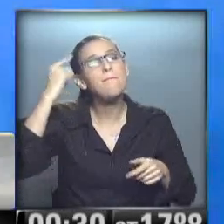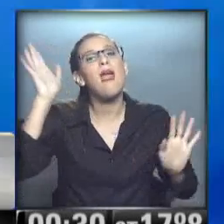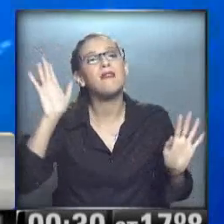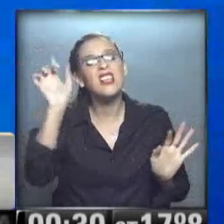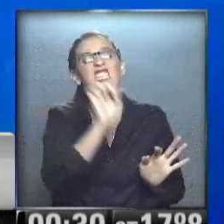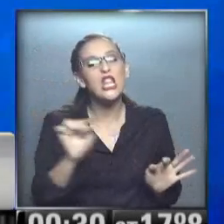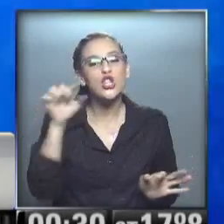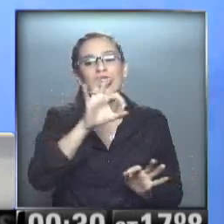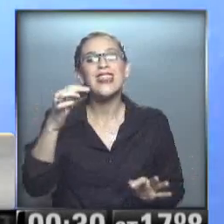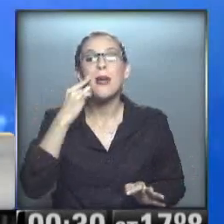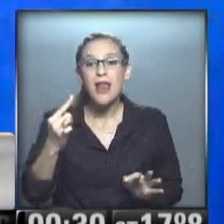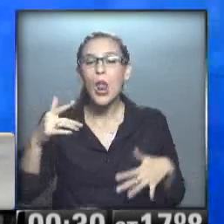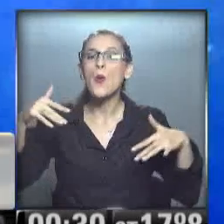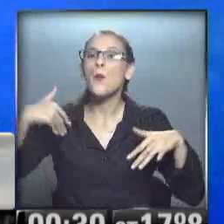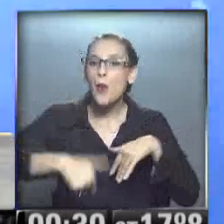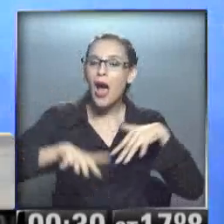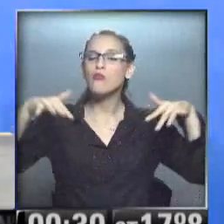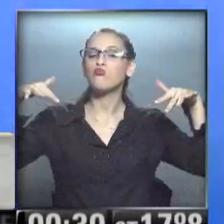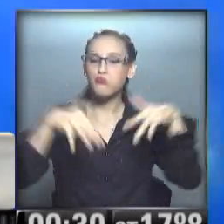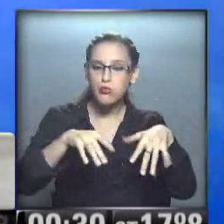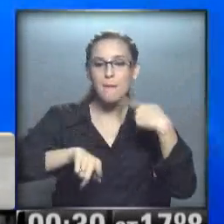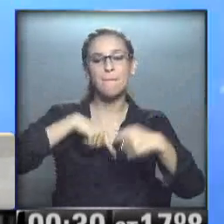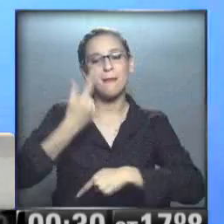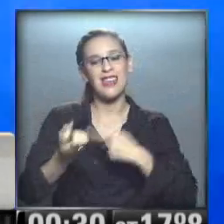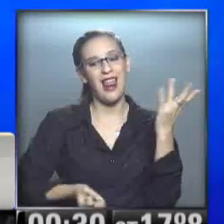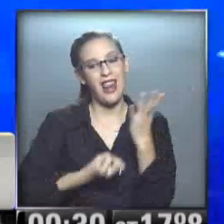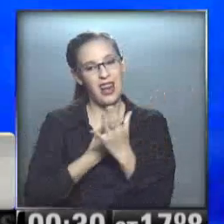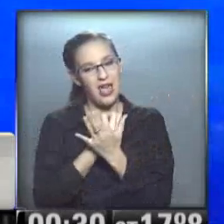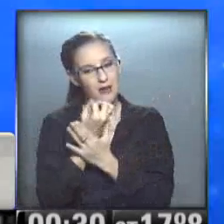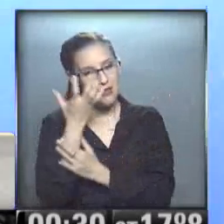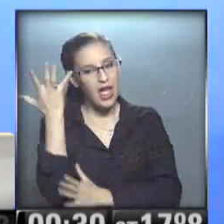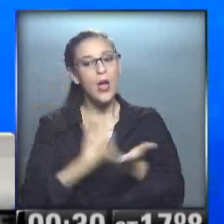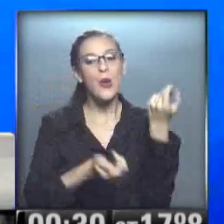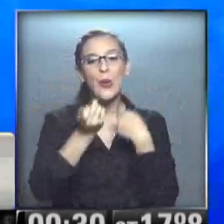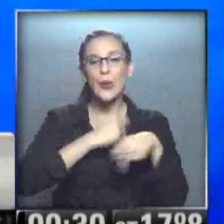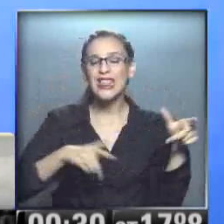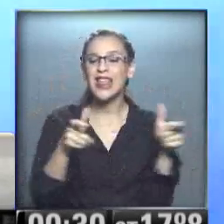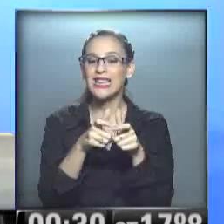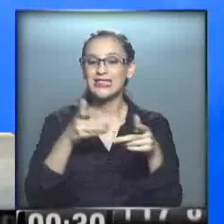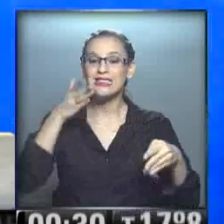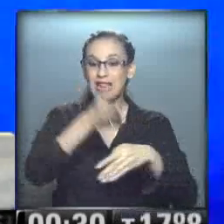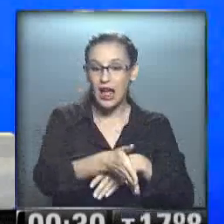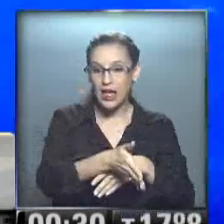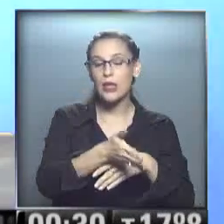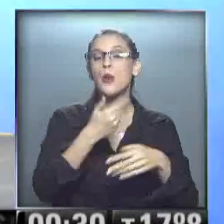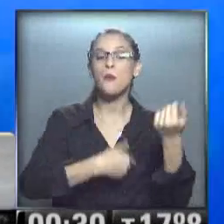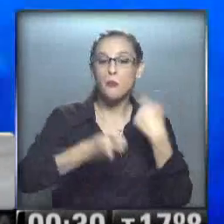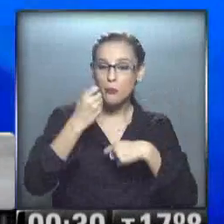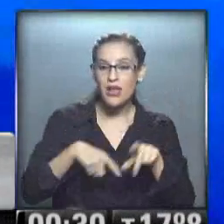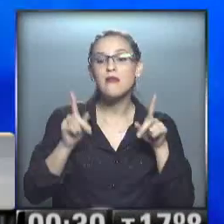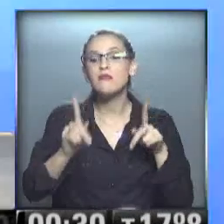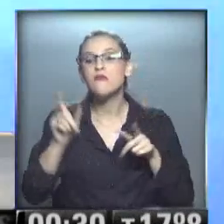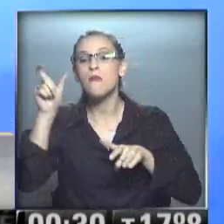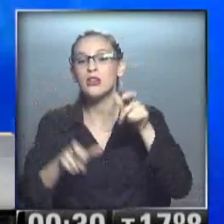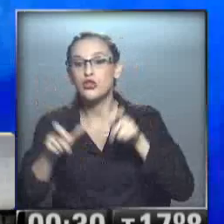170.000 se hagan presentes aquí. Mañana por la mañana se va a estar vendiendo entradas también. Decimos para quienes tengan